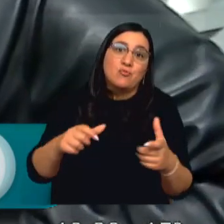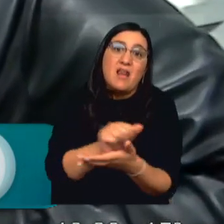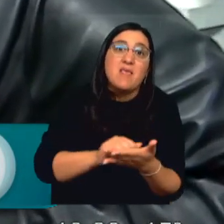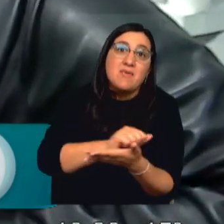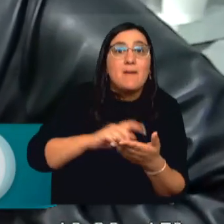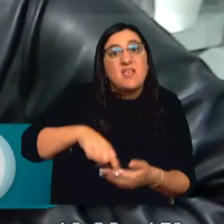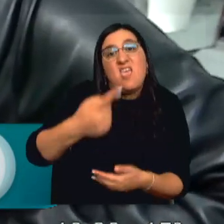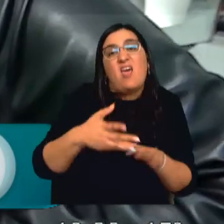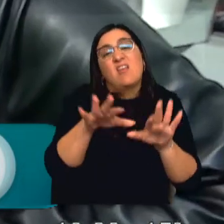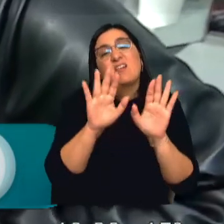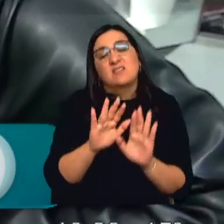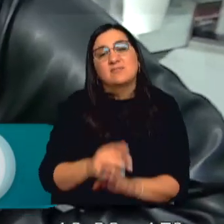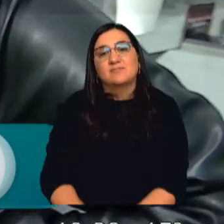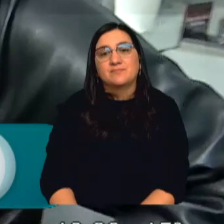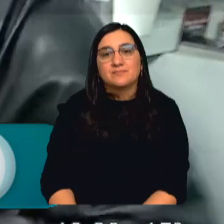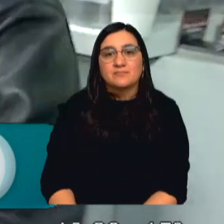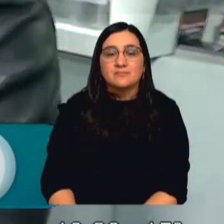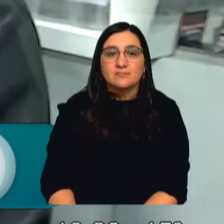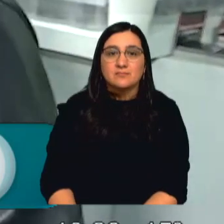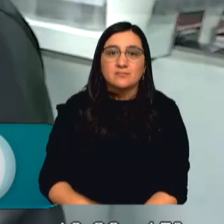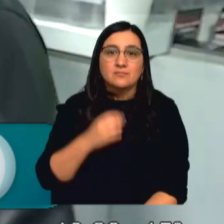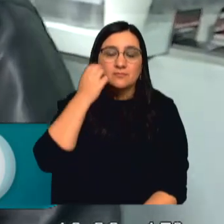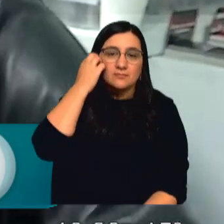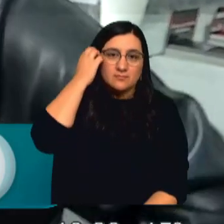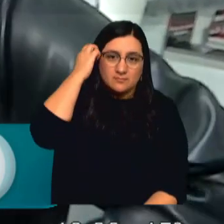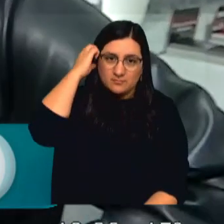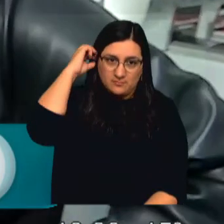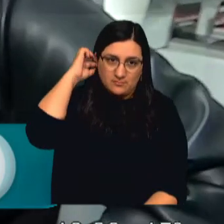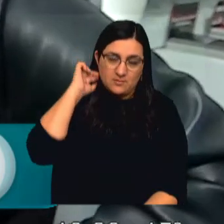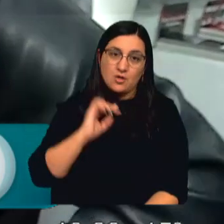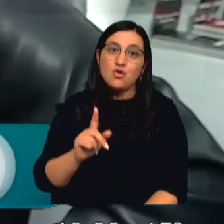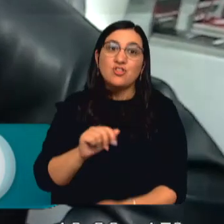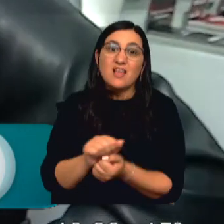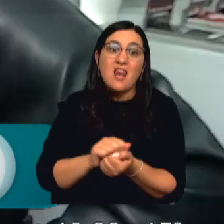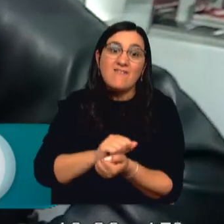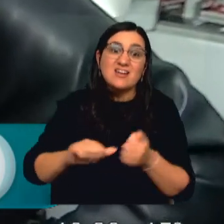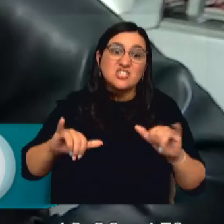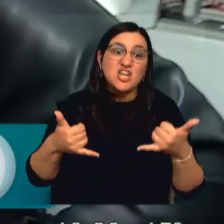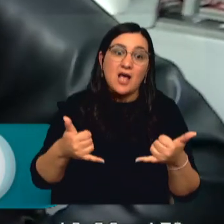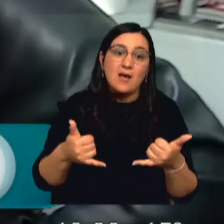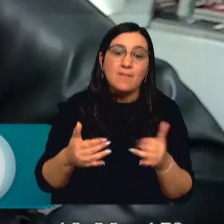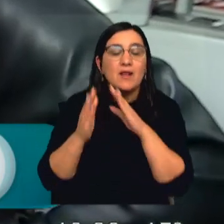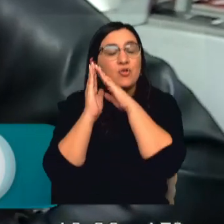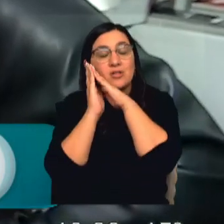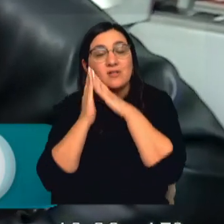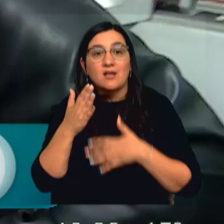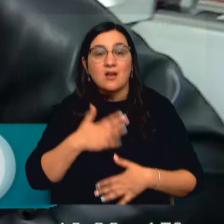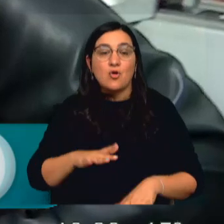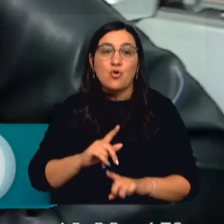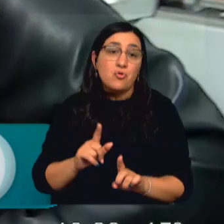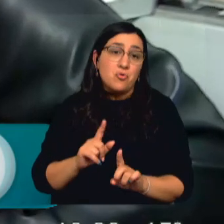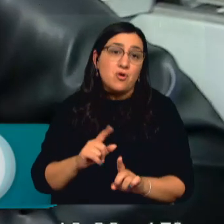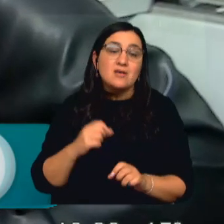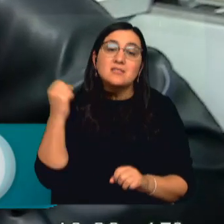que arrancando desde ahí... No de ese equipo, no tenés que lavar ya para acostarte en paz. No, yo creo que sí es